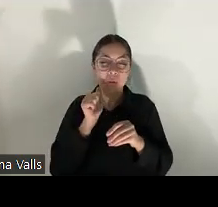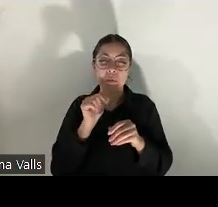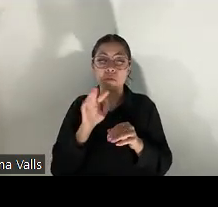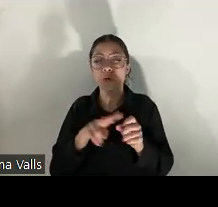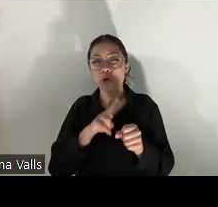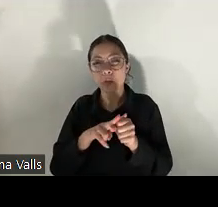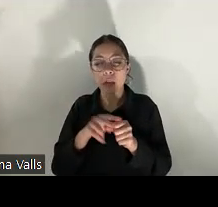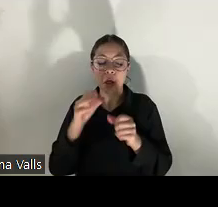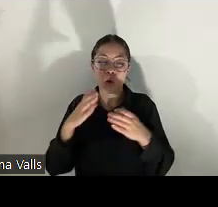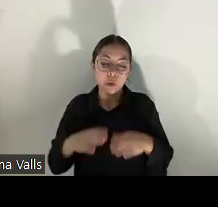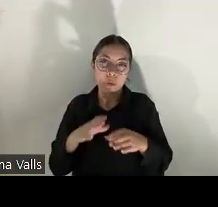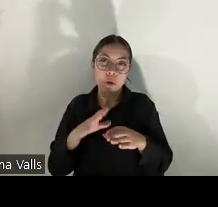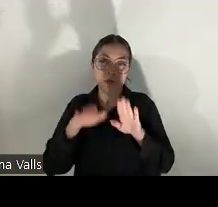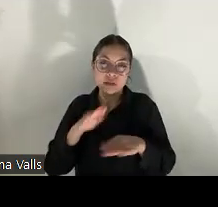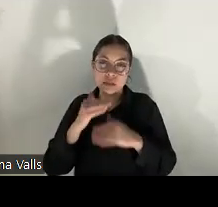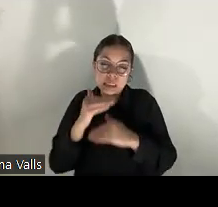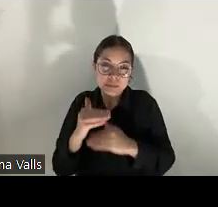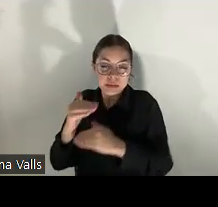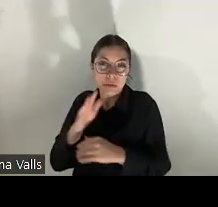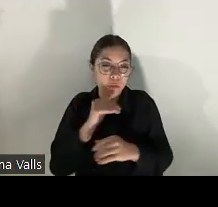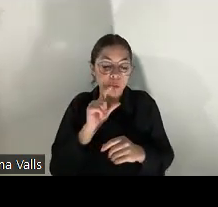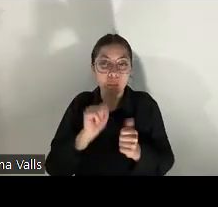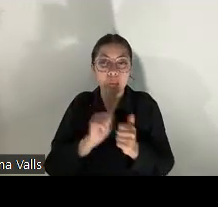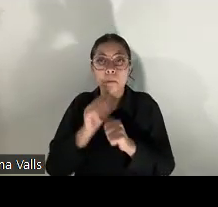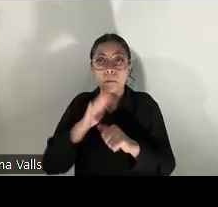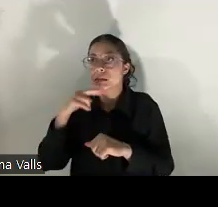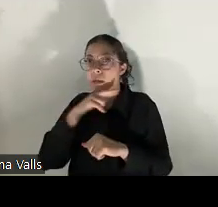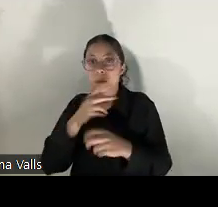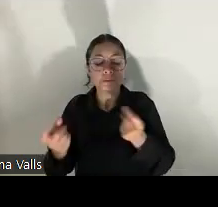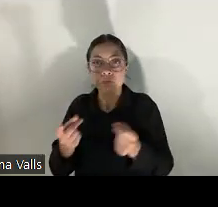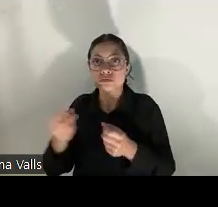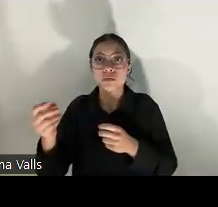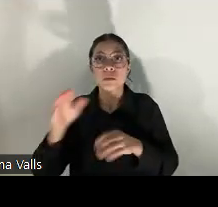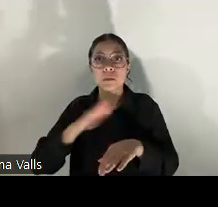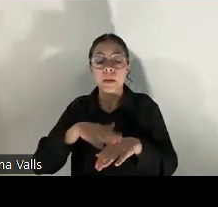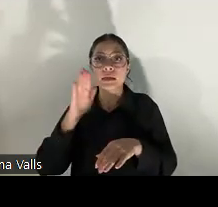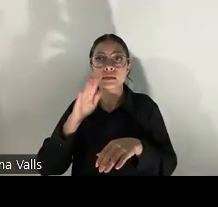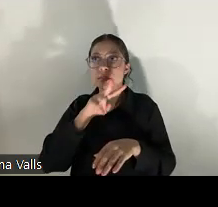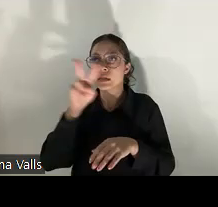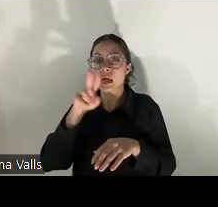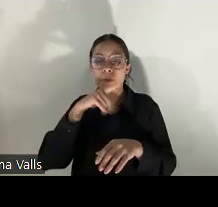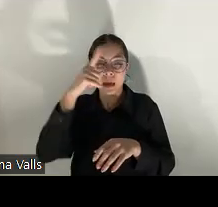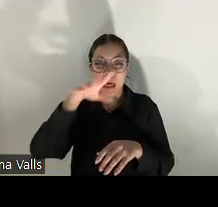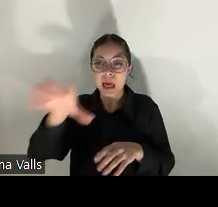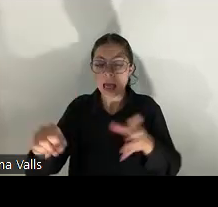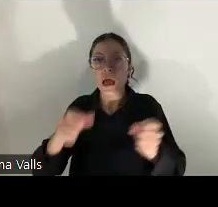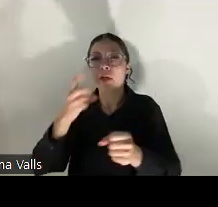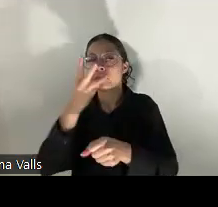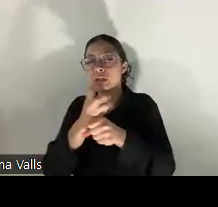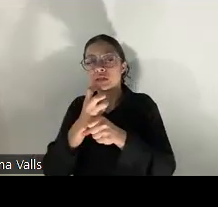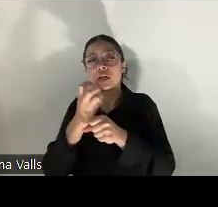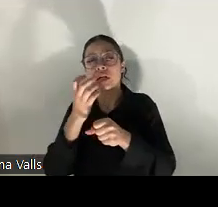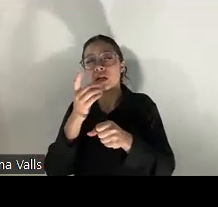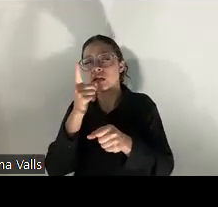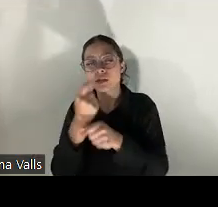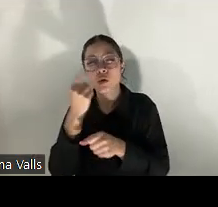su postura. Poco a poco se van volviendo más rápidos, más amplios y algunos empiezan a tener objetivos. Esto es respecto al tercero, especialmente